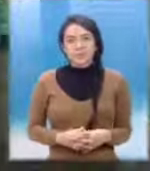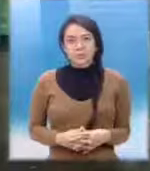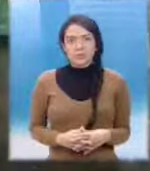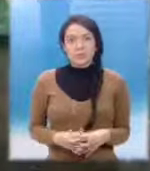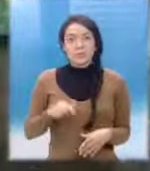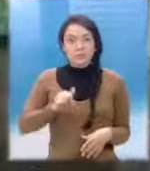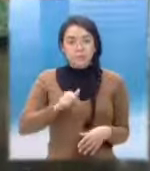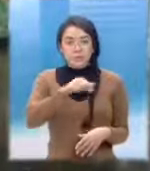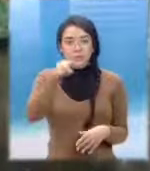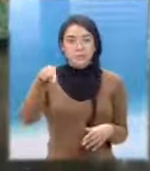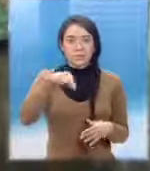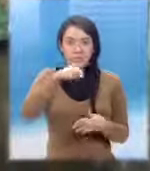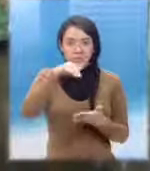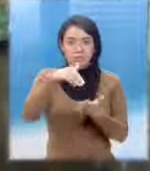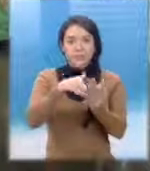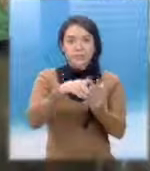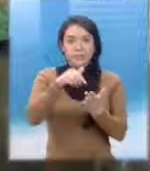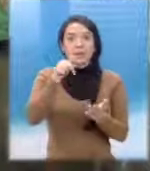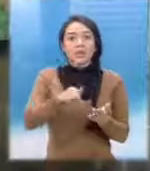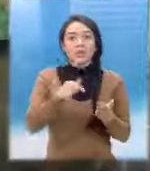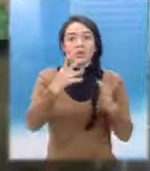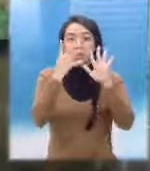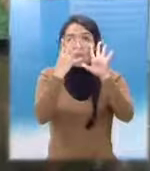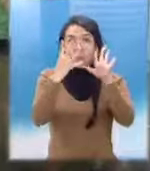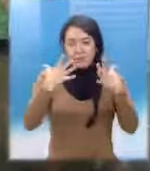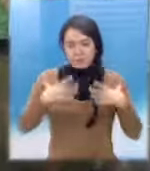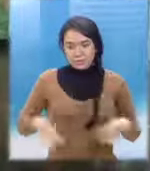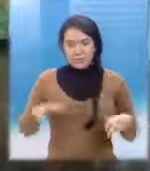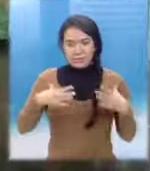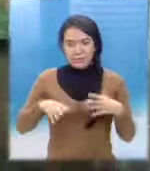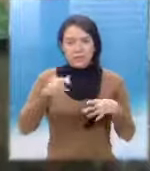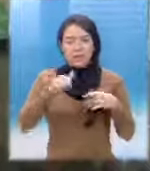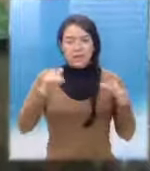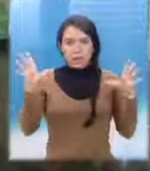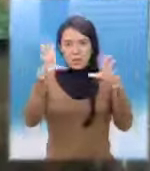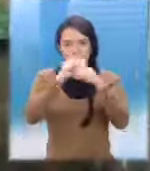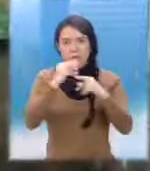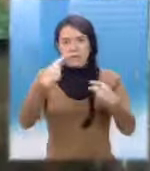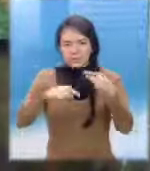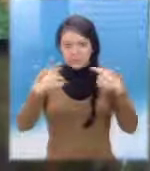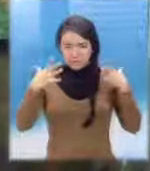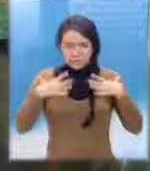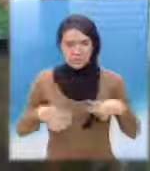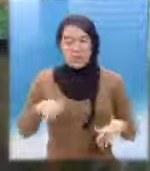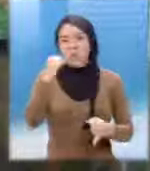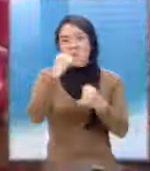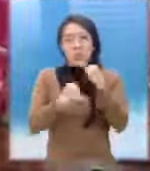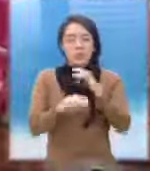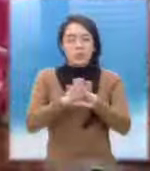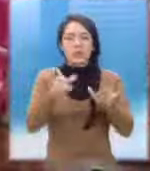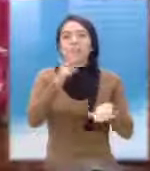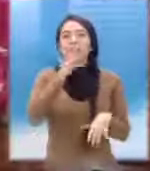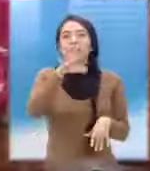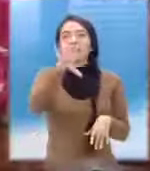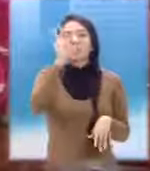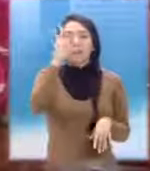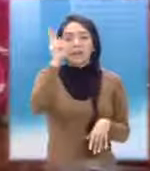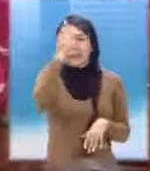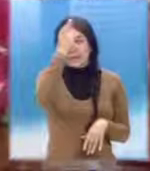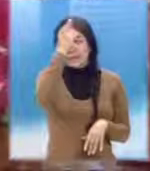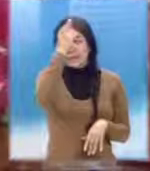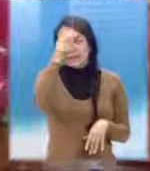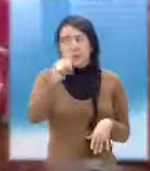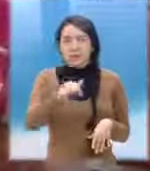Como parte de la velada, las 9 candidatas ingresaron con traje de noche, donde se eligió a las 5 finalistas del certamen. Seguidamente se les